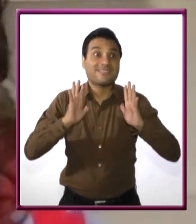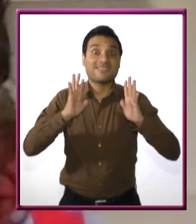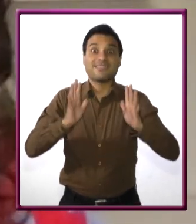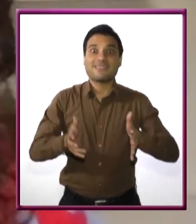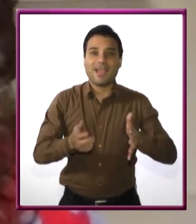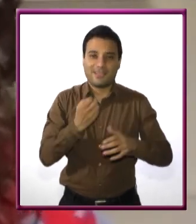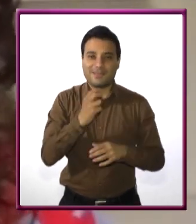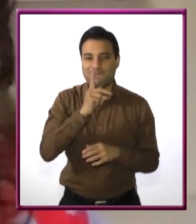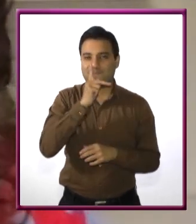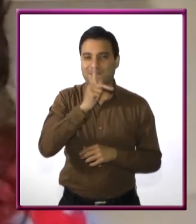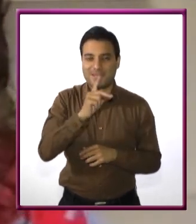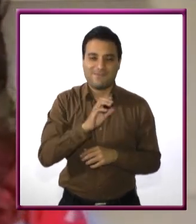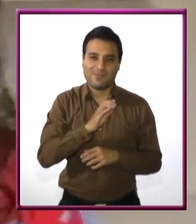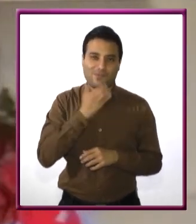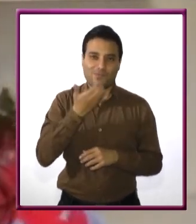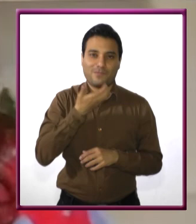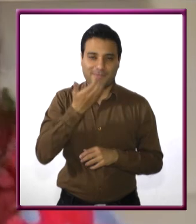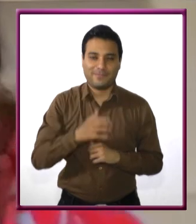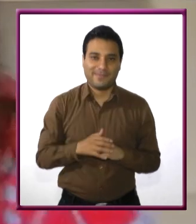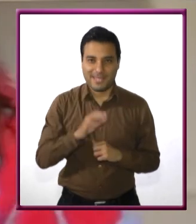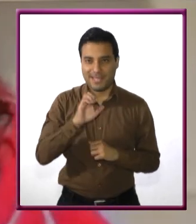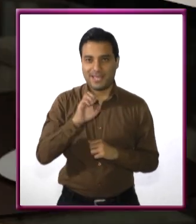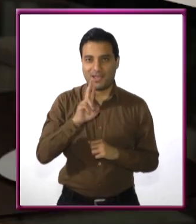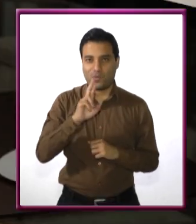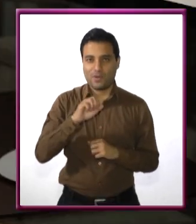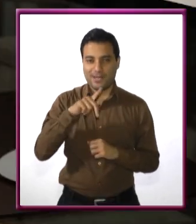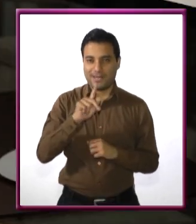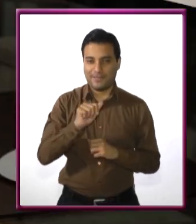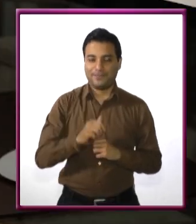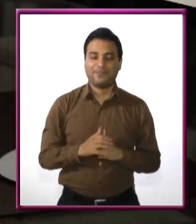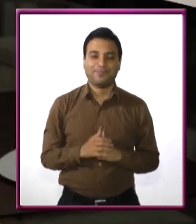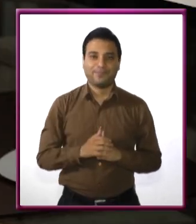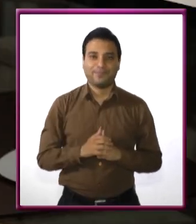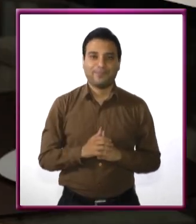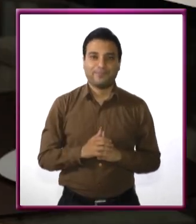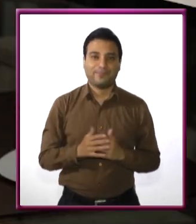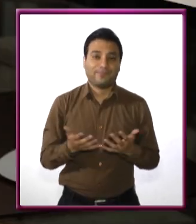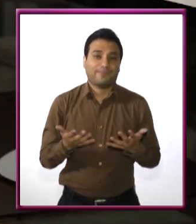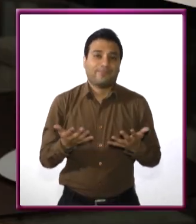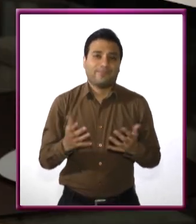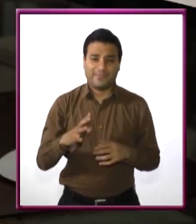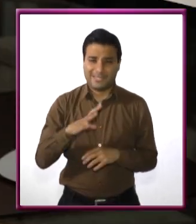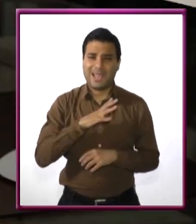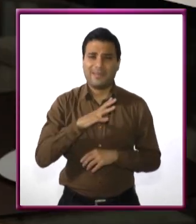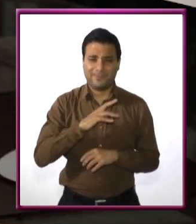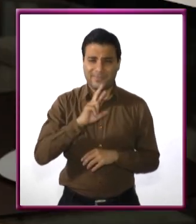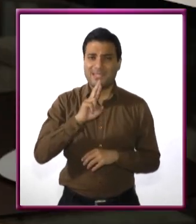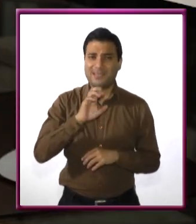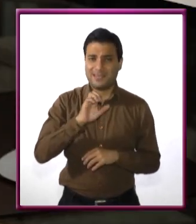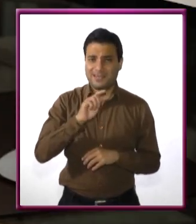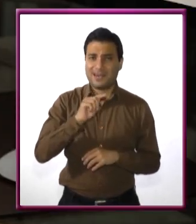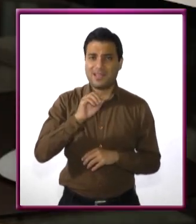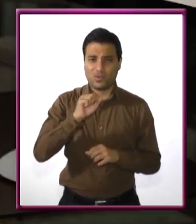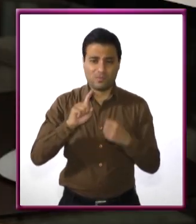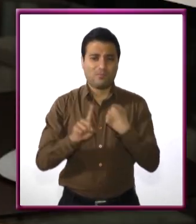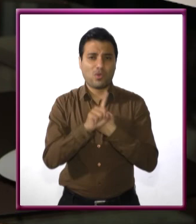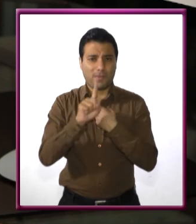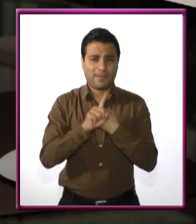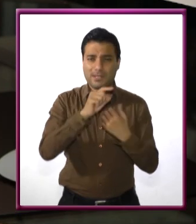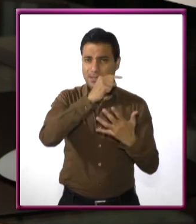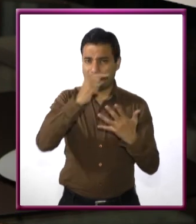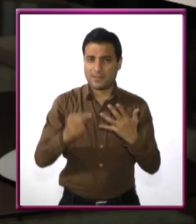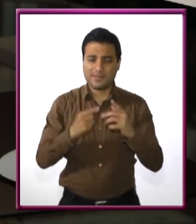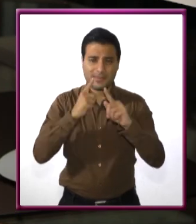de salida o cuál es una posible solución para ello. Tenemos muchísimos retos que enfrentar, tanto